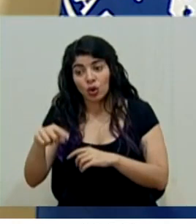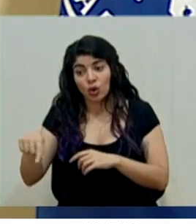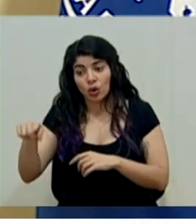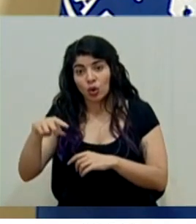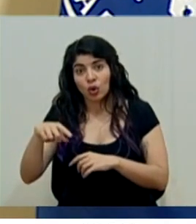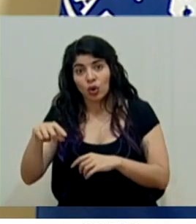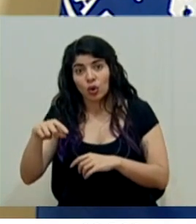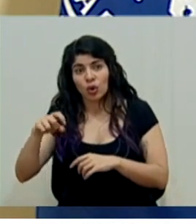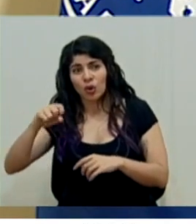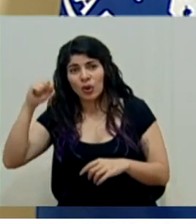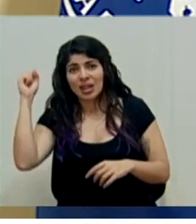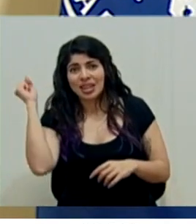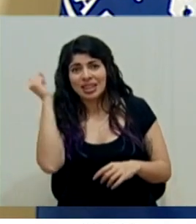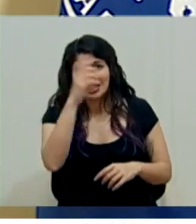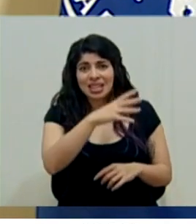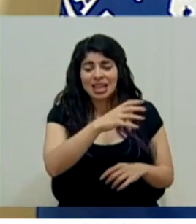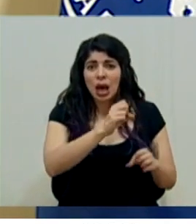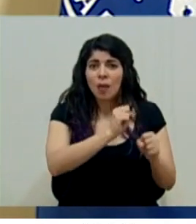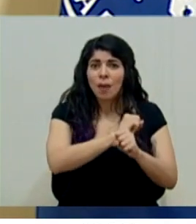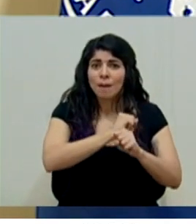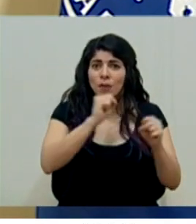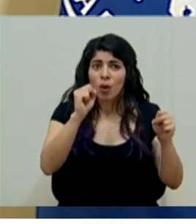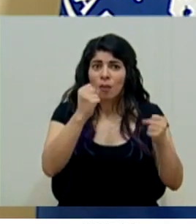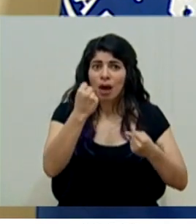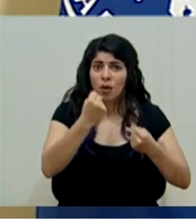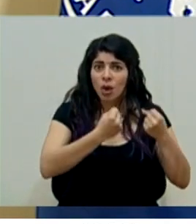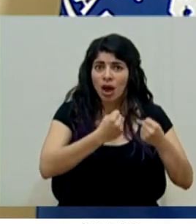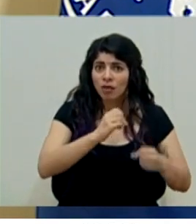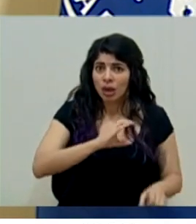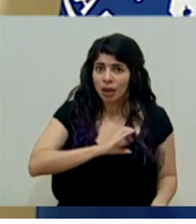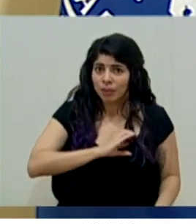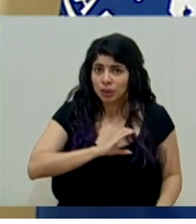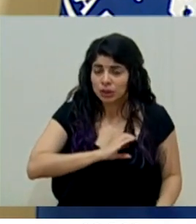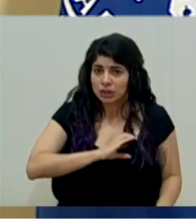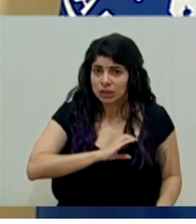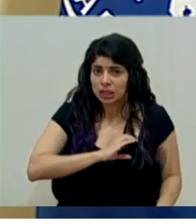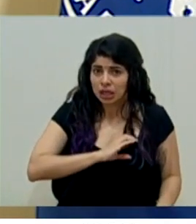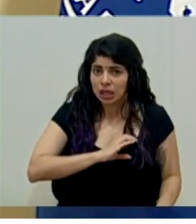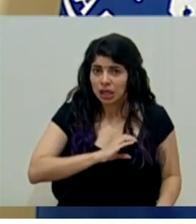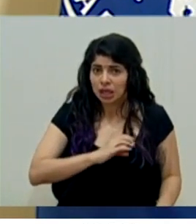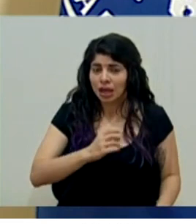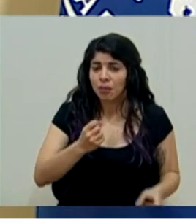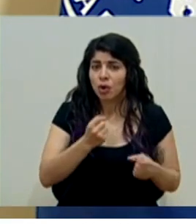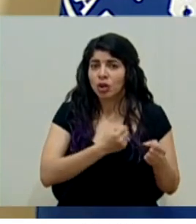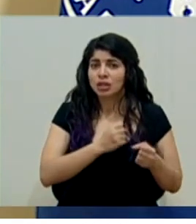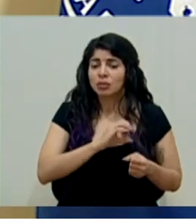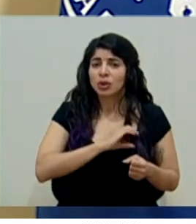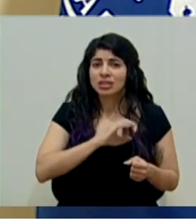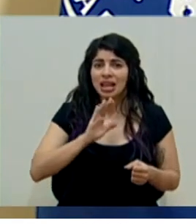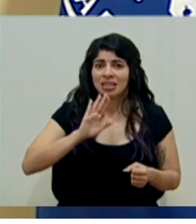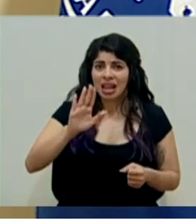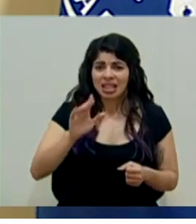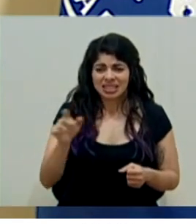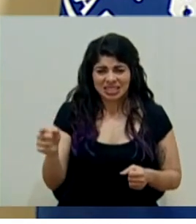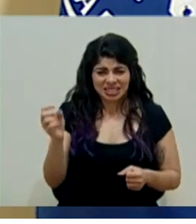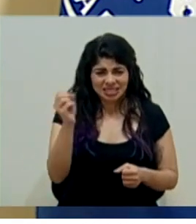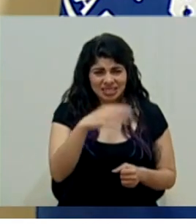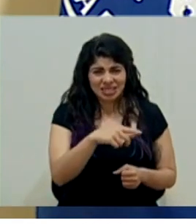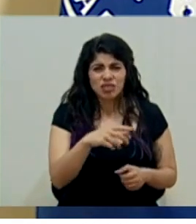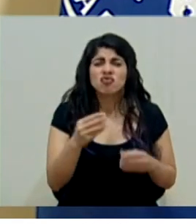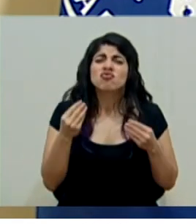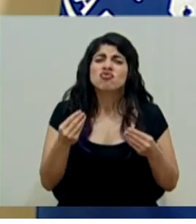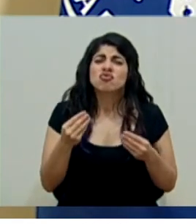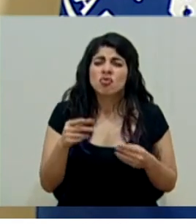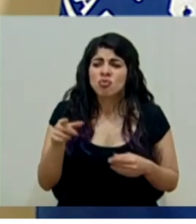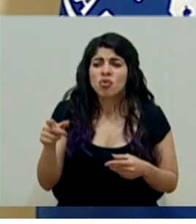un artefacto explosivo a un vehículo oficial de oficiales de tránsito. O sea, yo no entiendo cómo se puede hablar